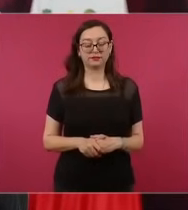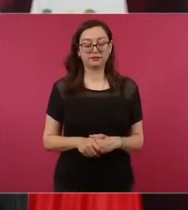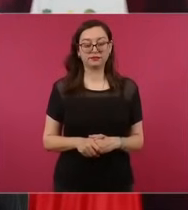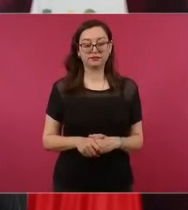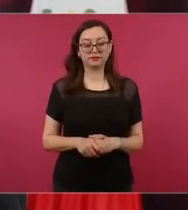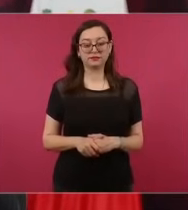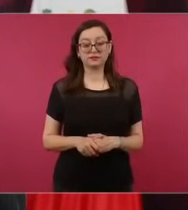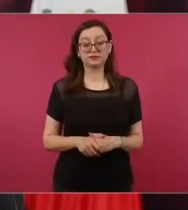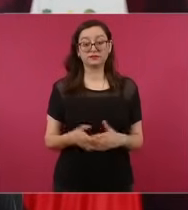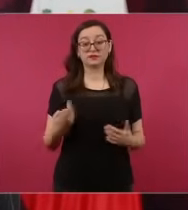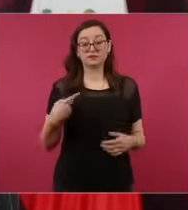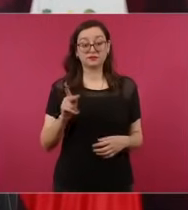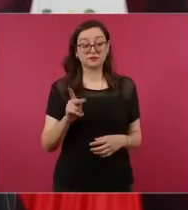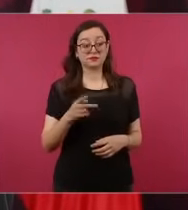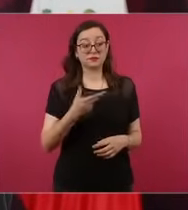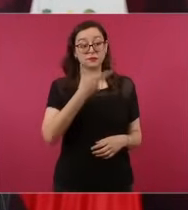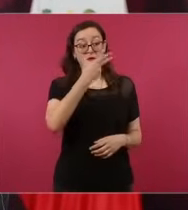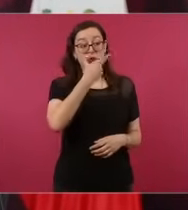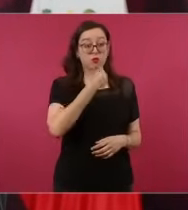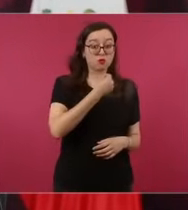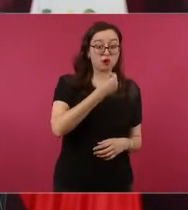la ofensa a una mujer,